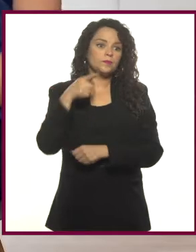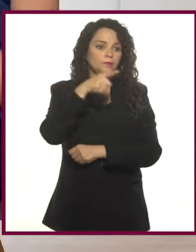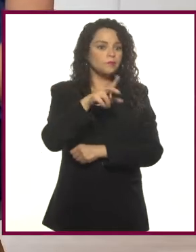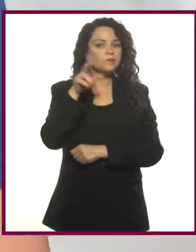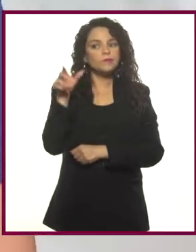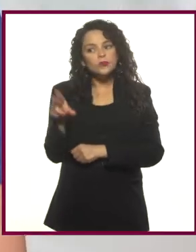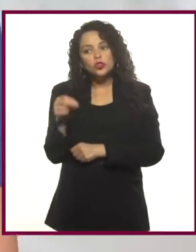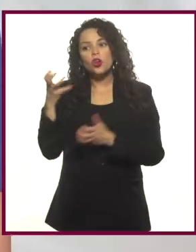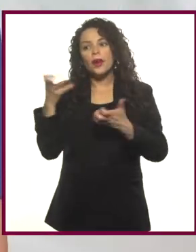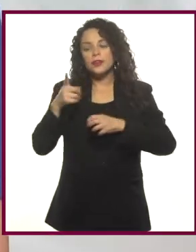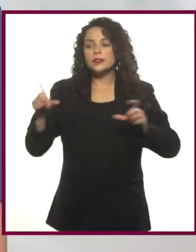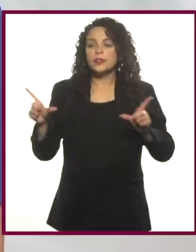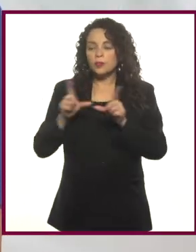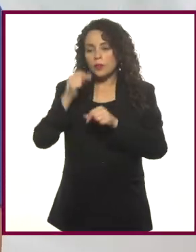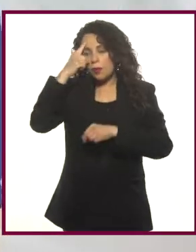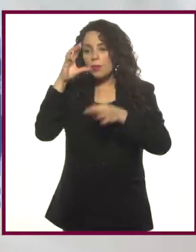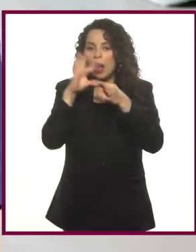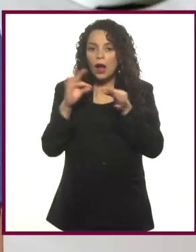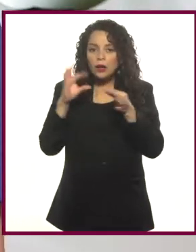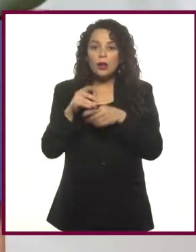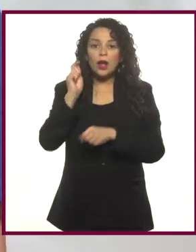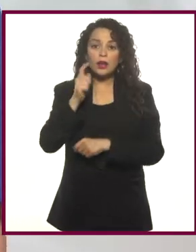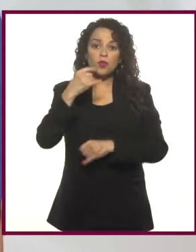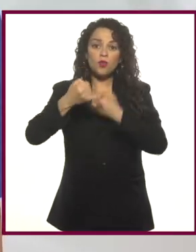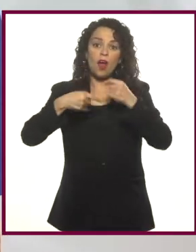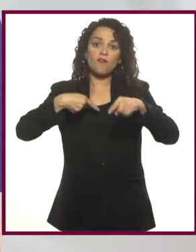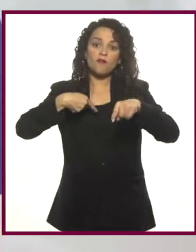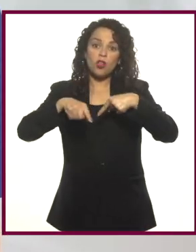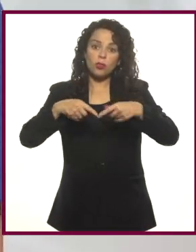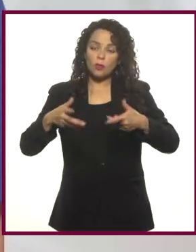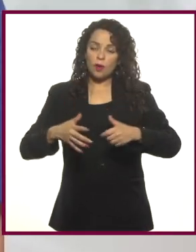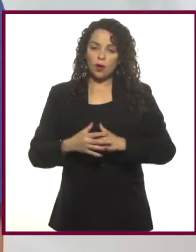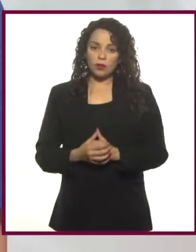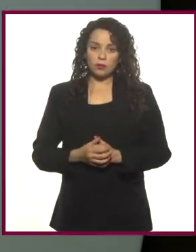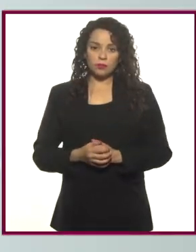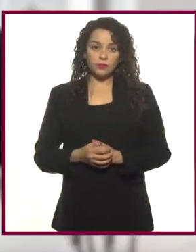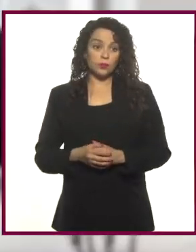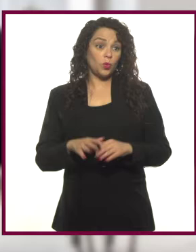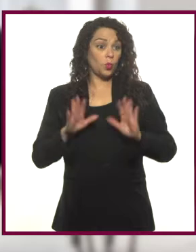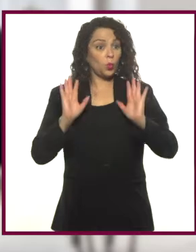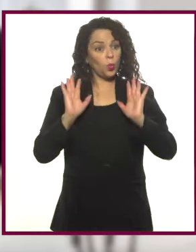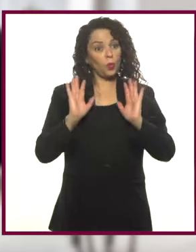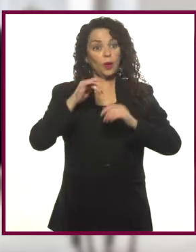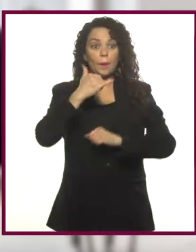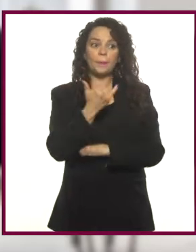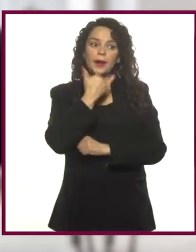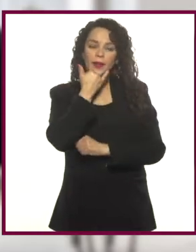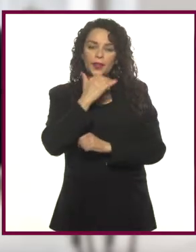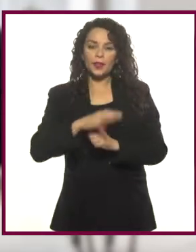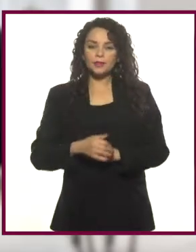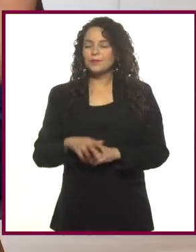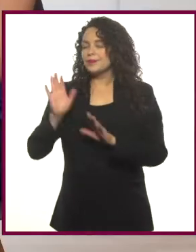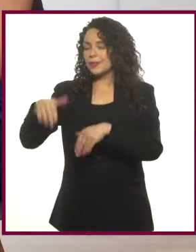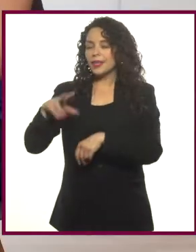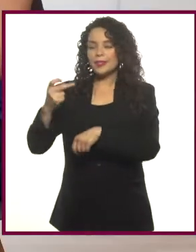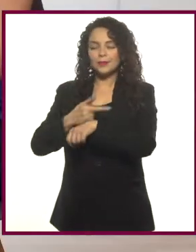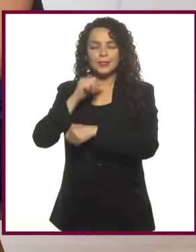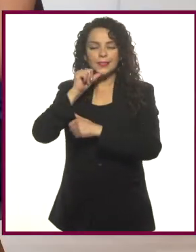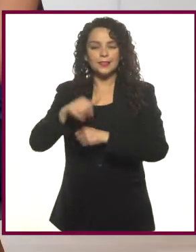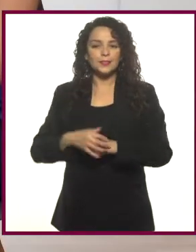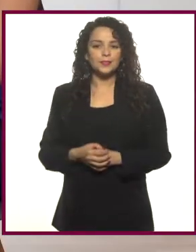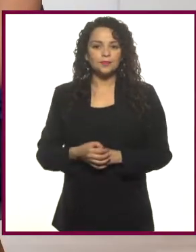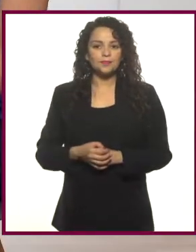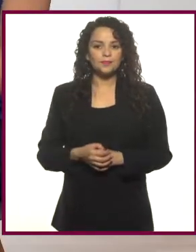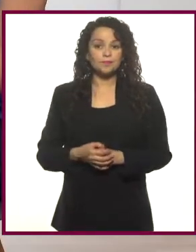porque alguien no fue lo suficientemente breve para contar su partido de fútbol. Uy, perdón. Nah, no pasa